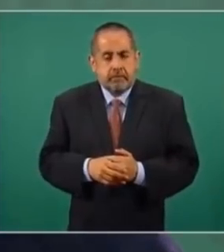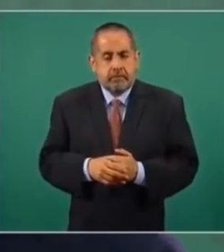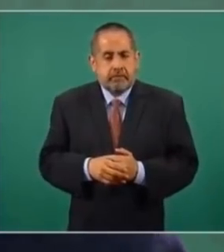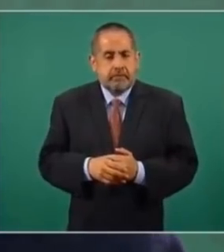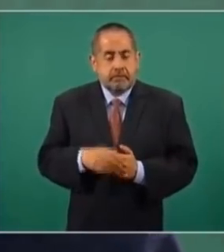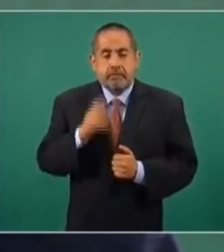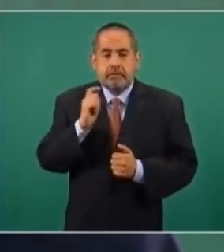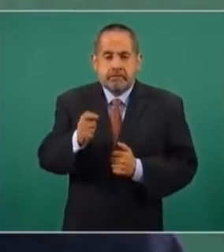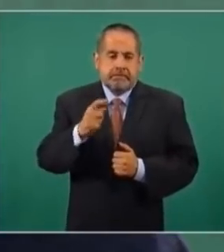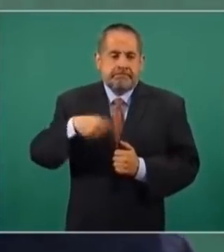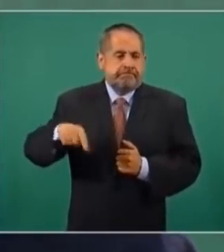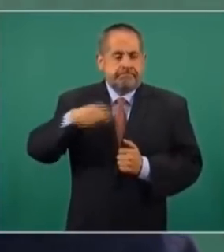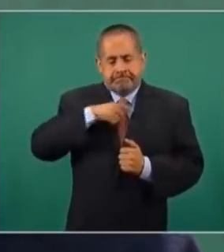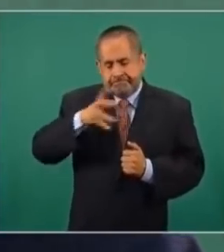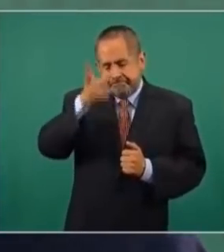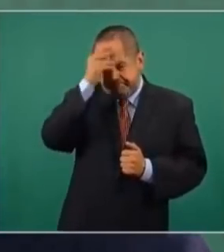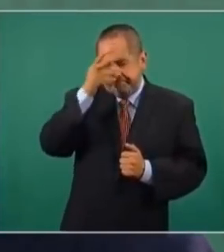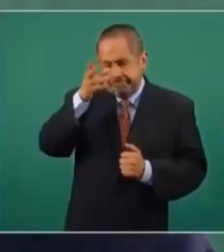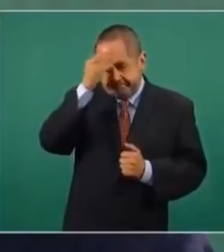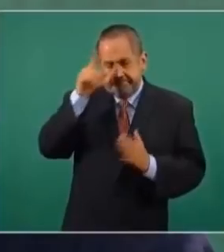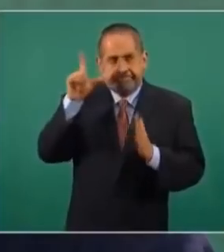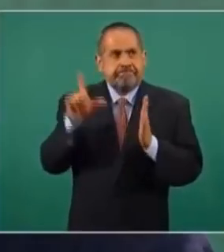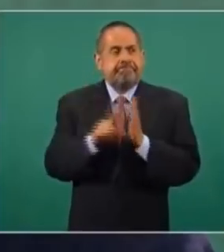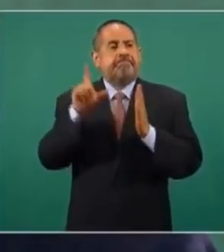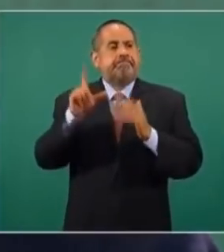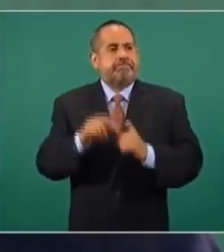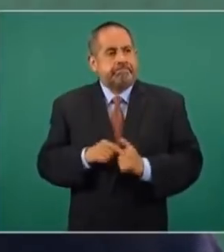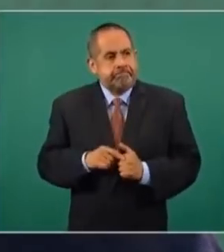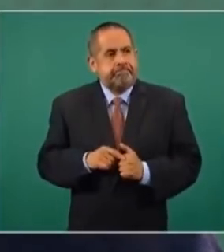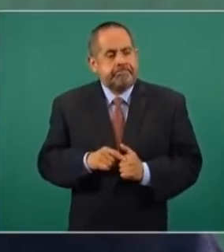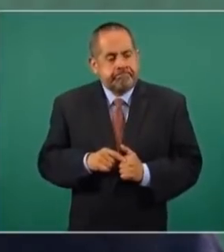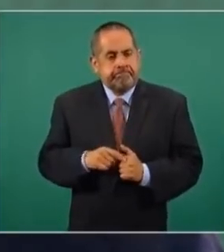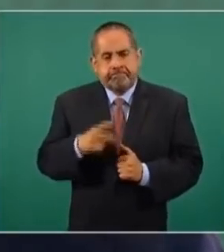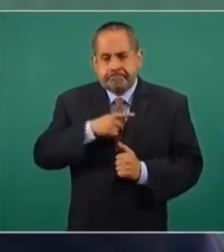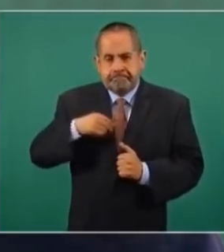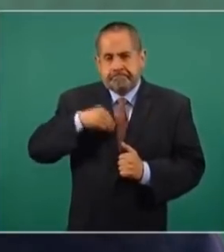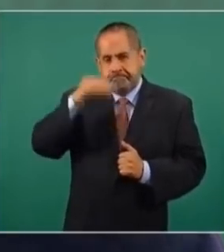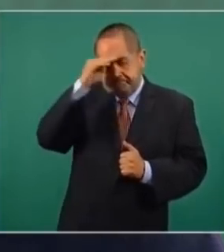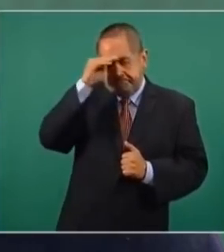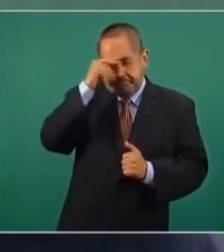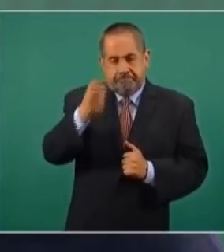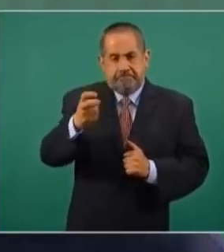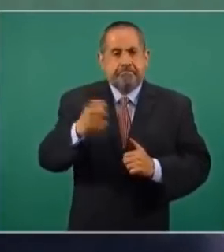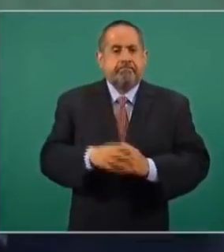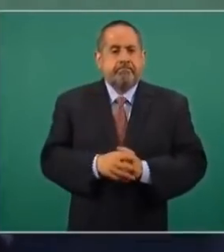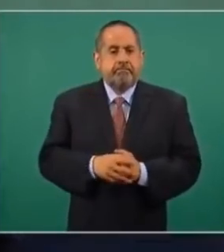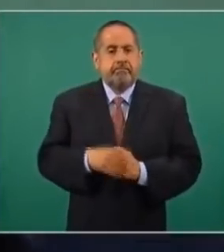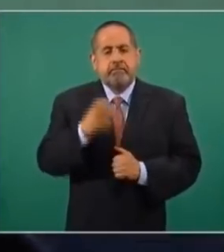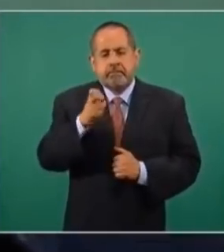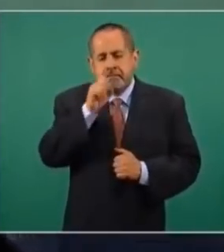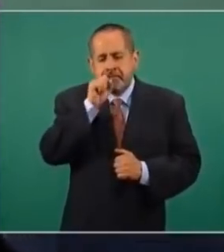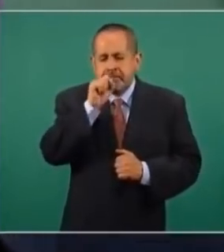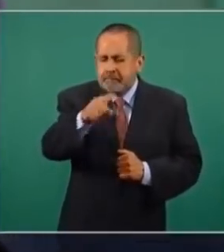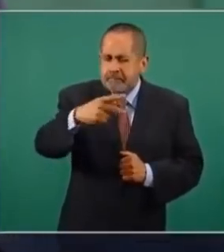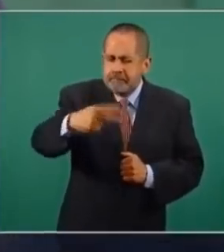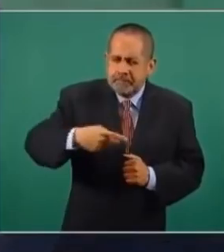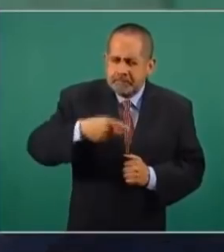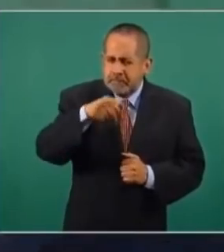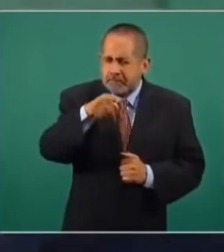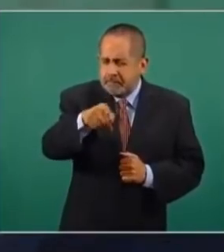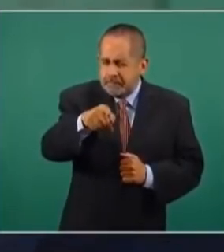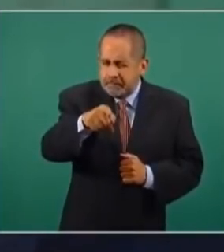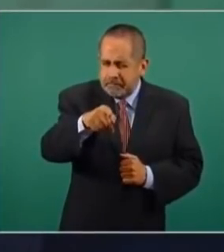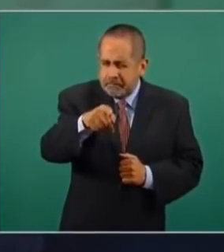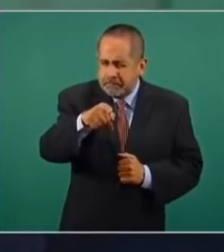Pero son lecciones, ¿no?, que debemos de tomar en cuenta. Y preguntaste sobre en particular